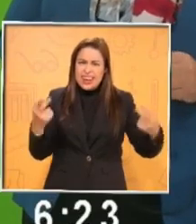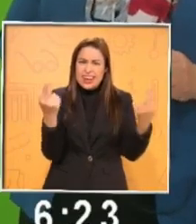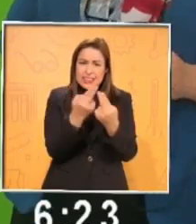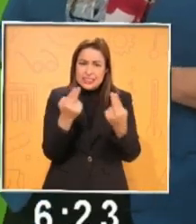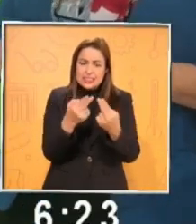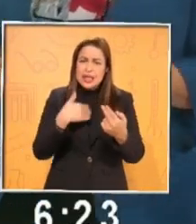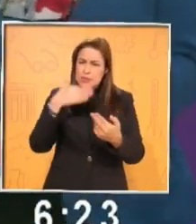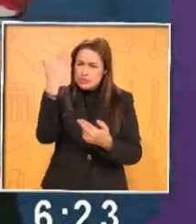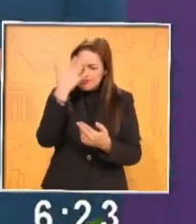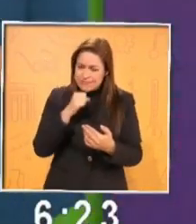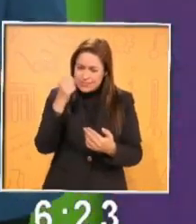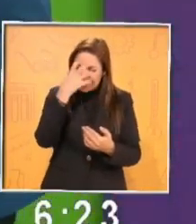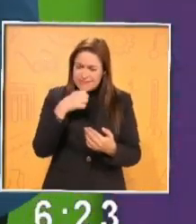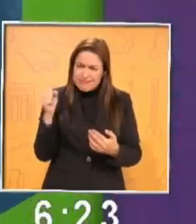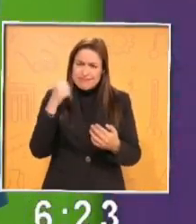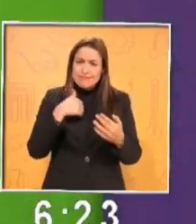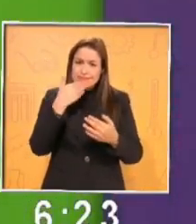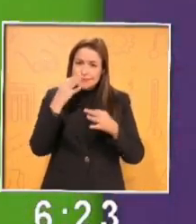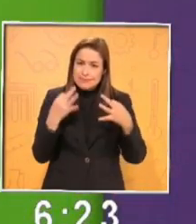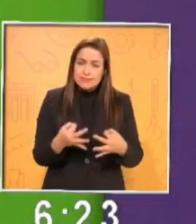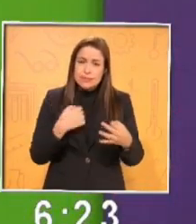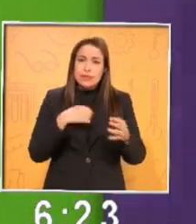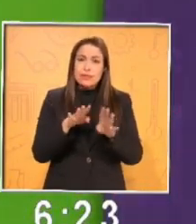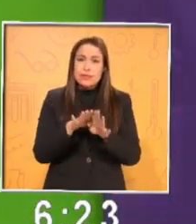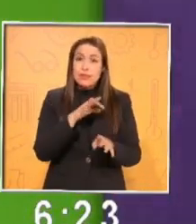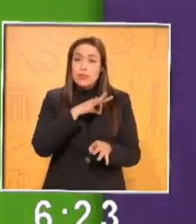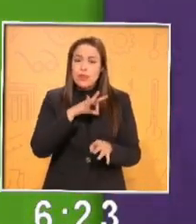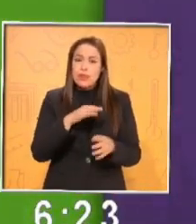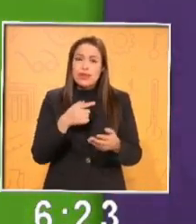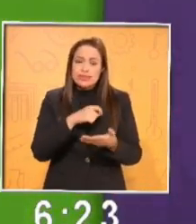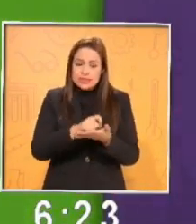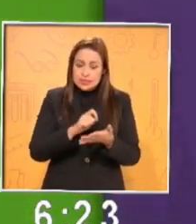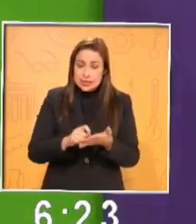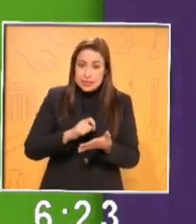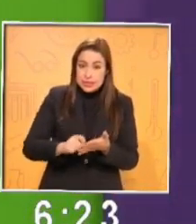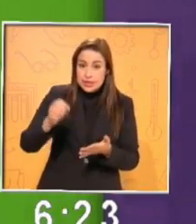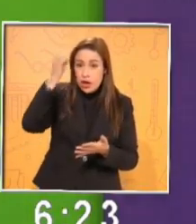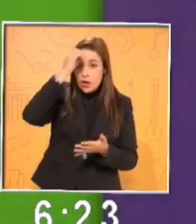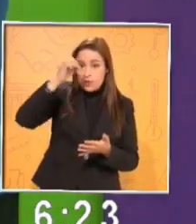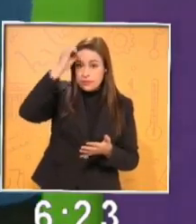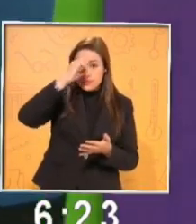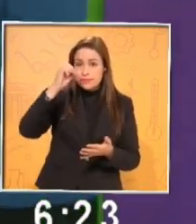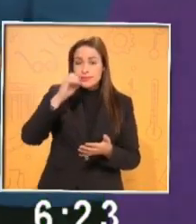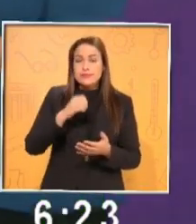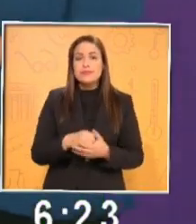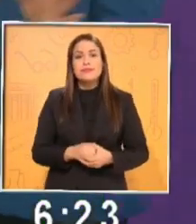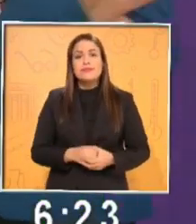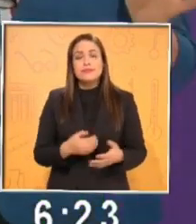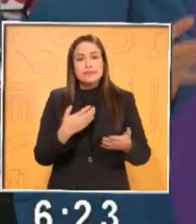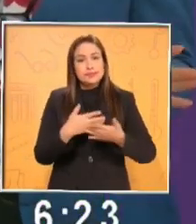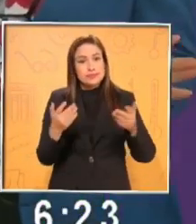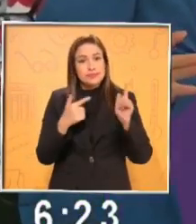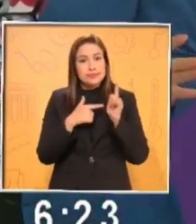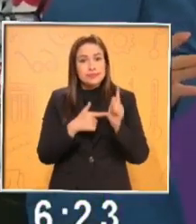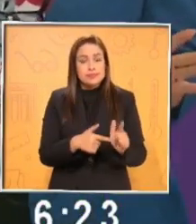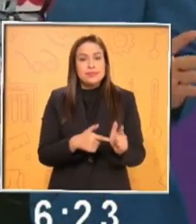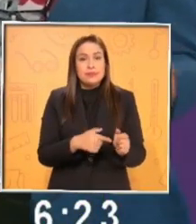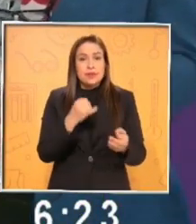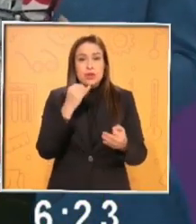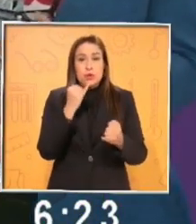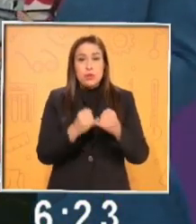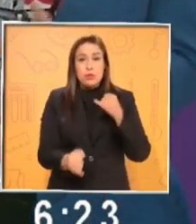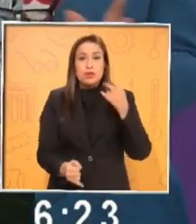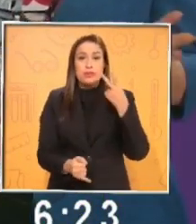para poder escribir el artículo de opinión. Vamos a continuar con las últimas dos opiniones.